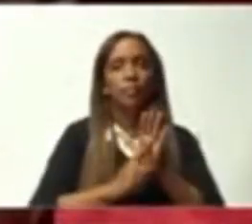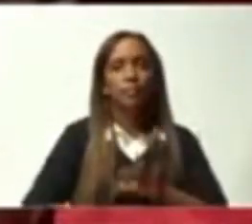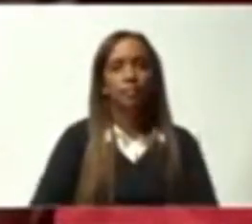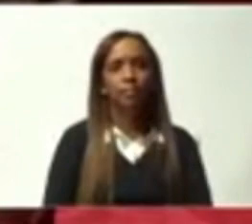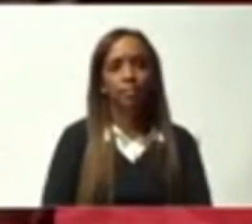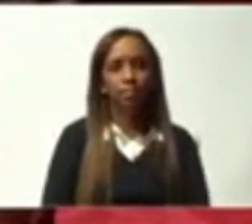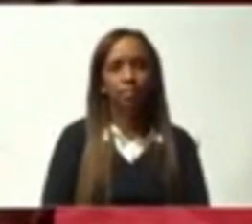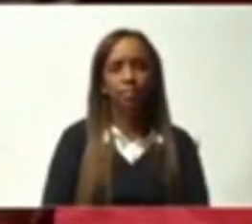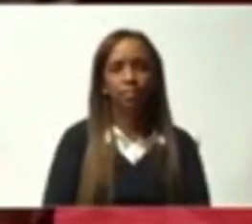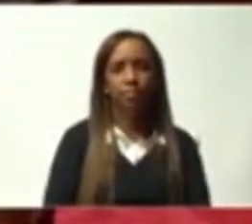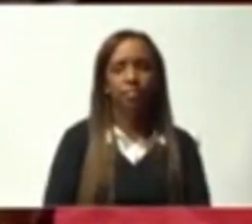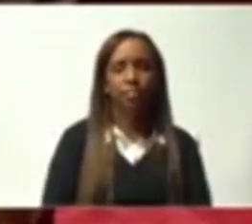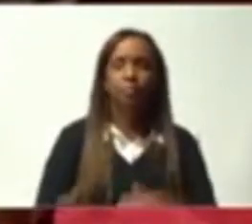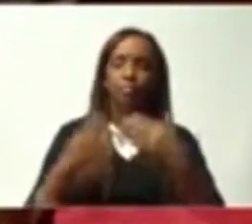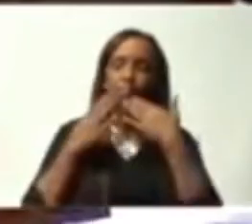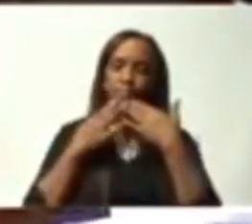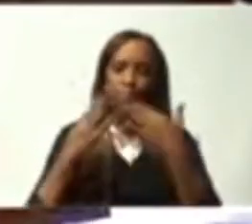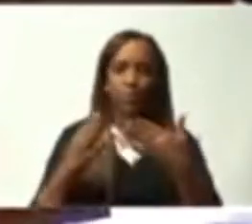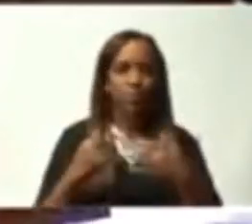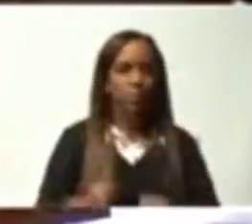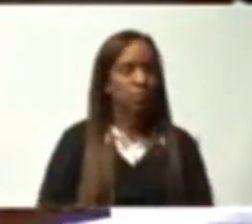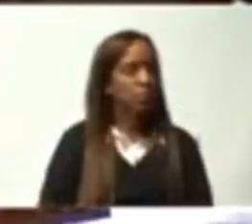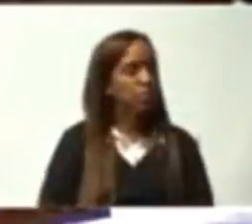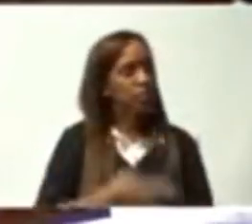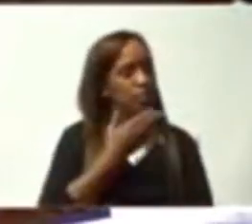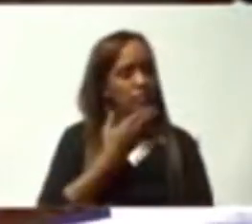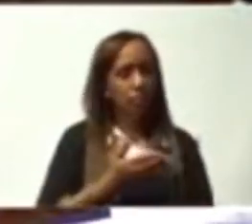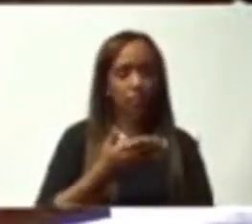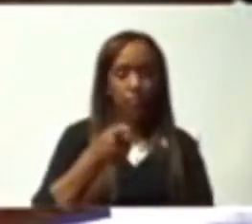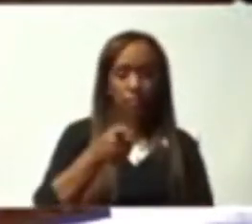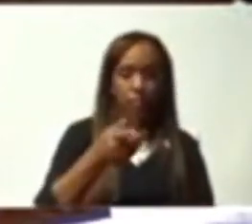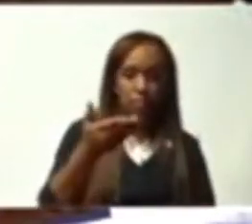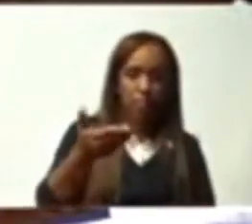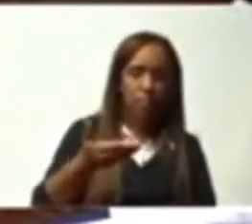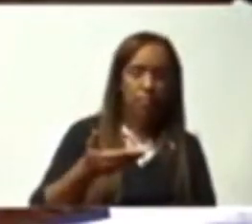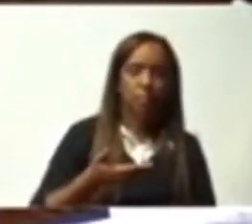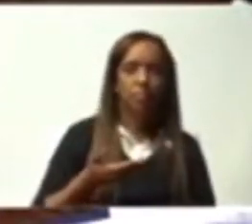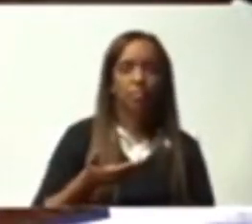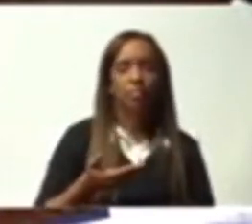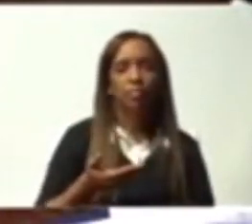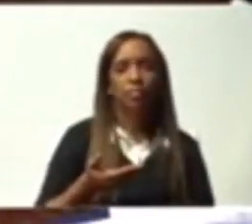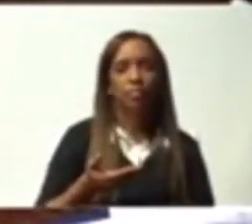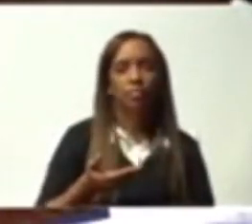Gracias, Héctor Félix, Partido Revolucionario Dominicano.